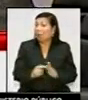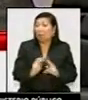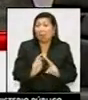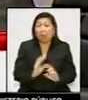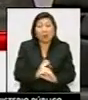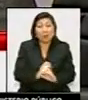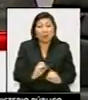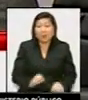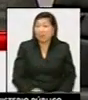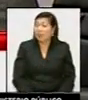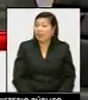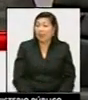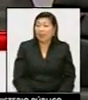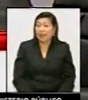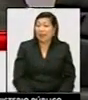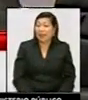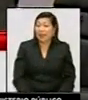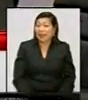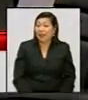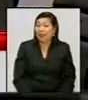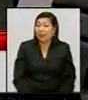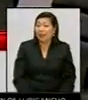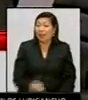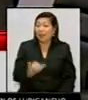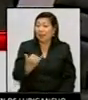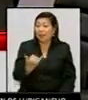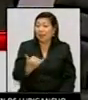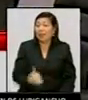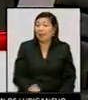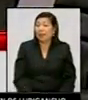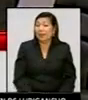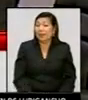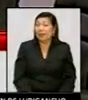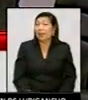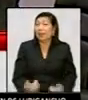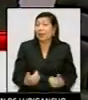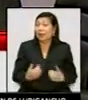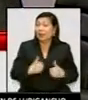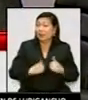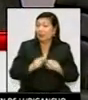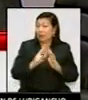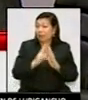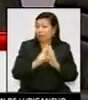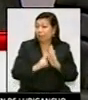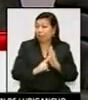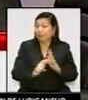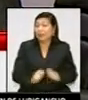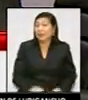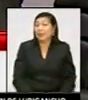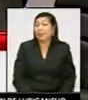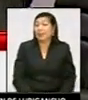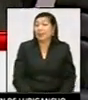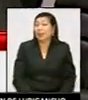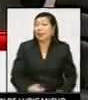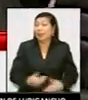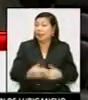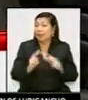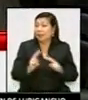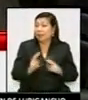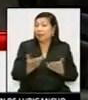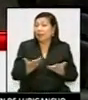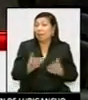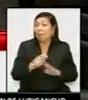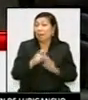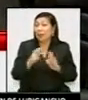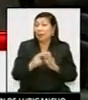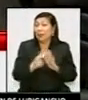ver. Entonces, presidente, creo que acá debemos actuar con el reglamento y seguir viendo. Por ejemplo, hay un